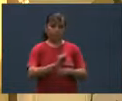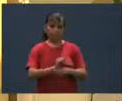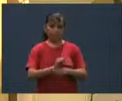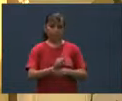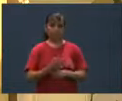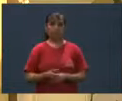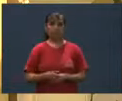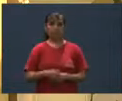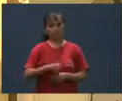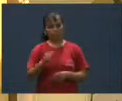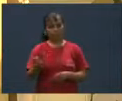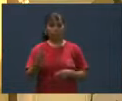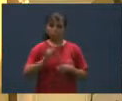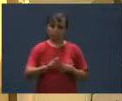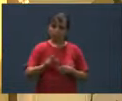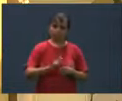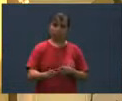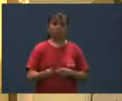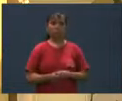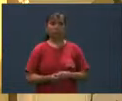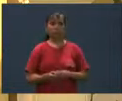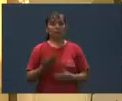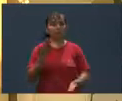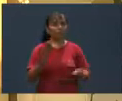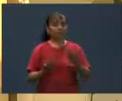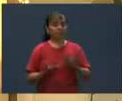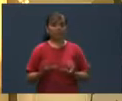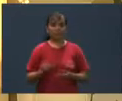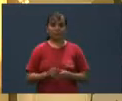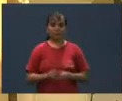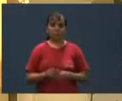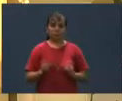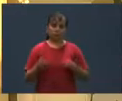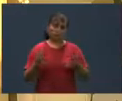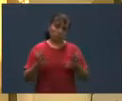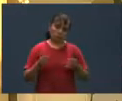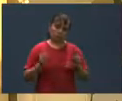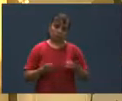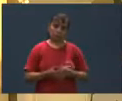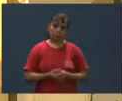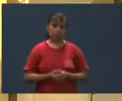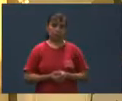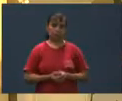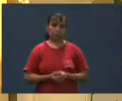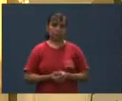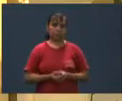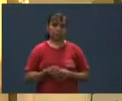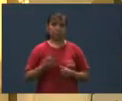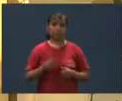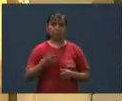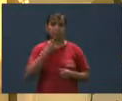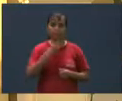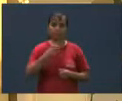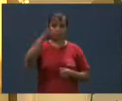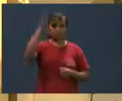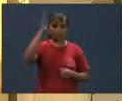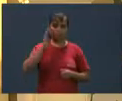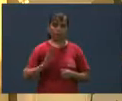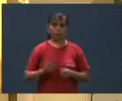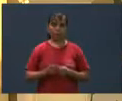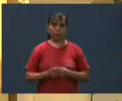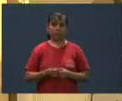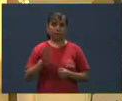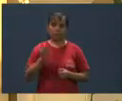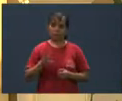tengo, aquello que hago, aquello en lo que ocupo mi tiempo, pues siempre orientarlo hacia el Señor, orientarlo de una